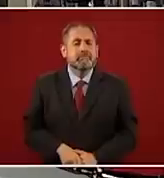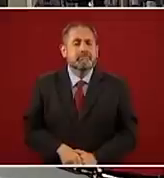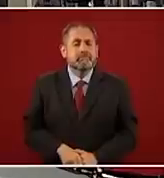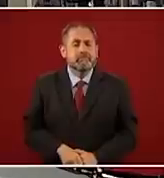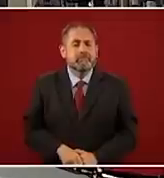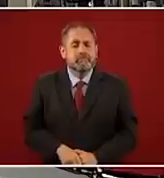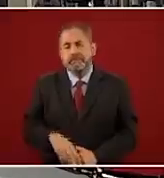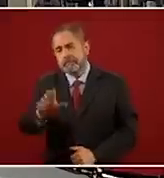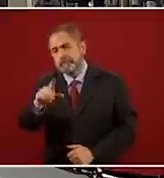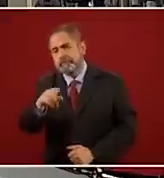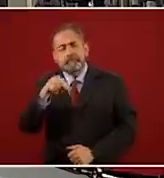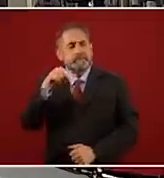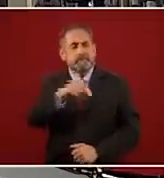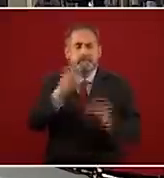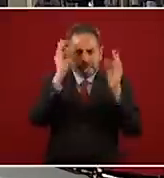Los centros de detención.